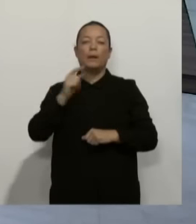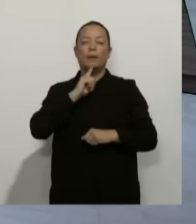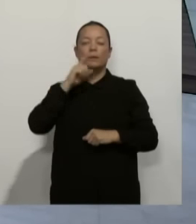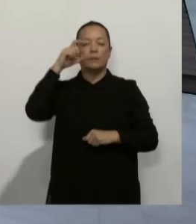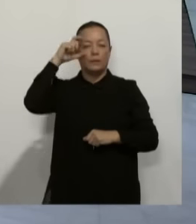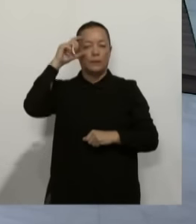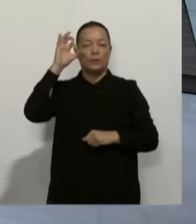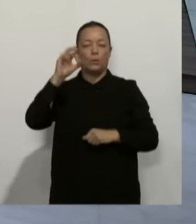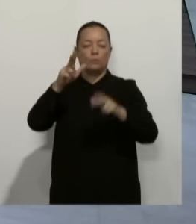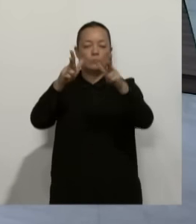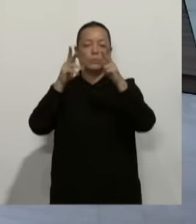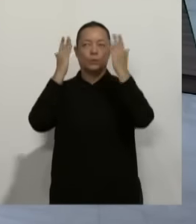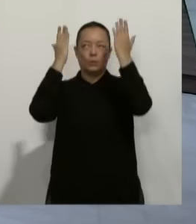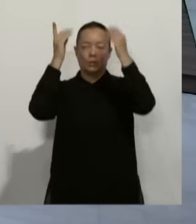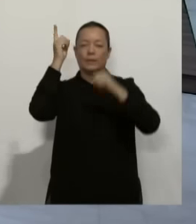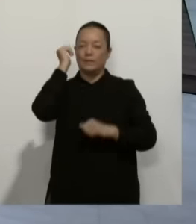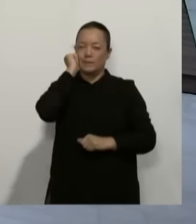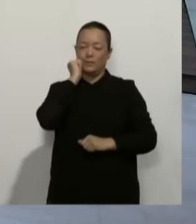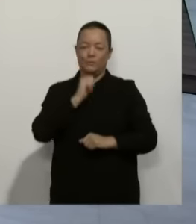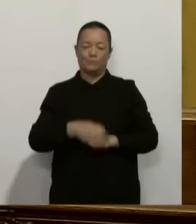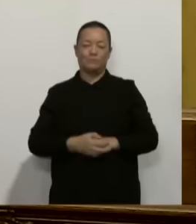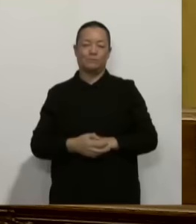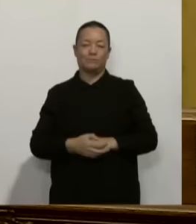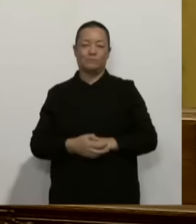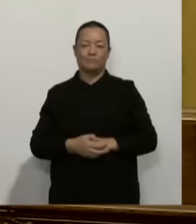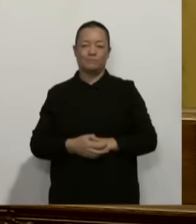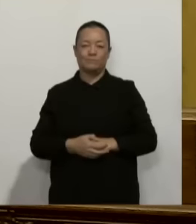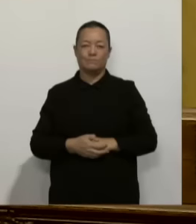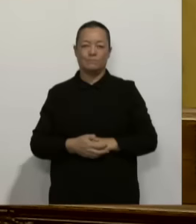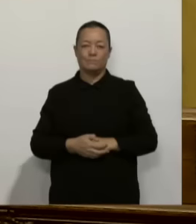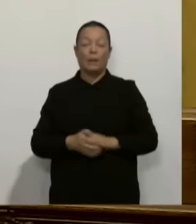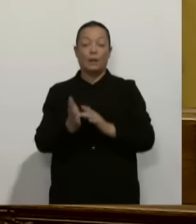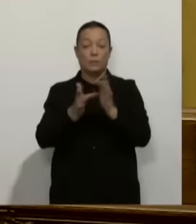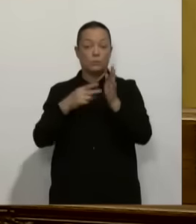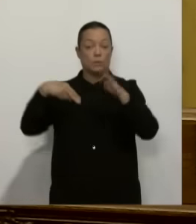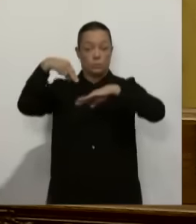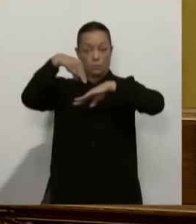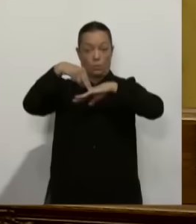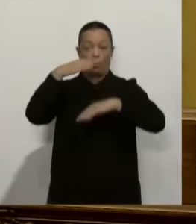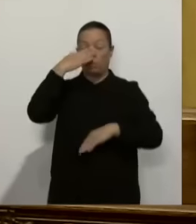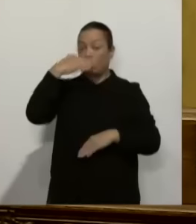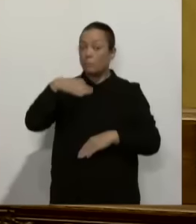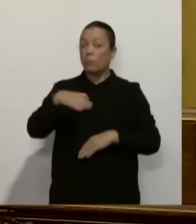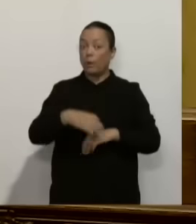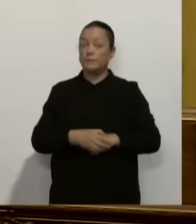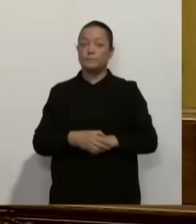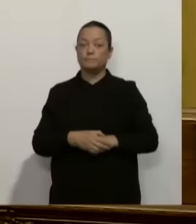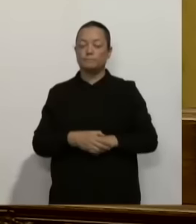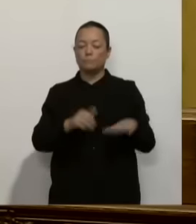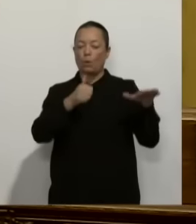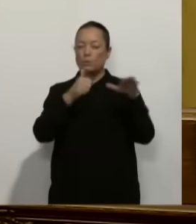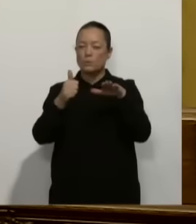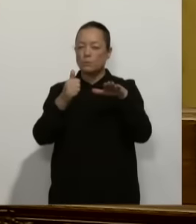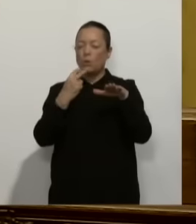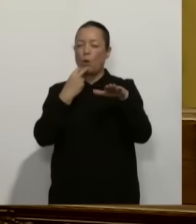según San Mateo. Gloria a ti, Señor. Después de la resurrección del Señor, los